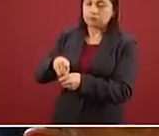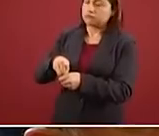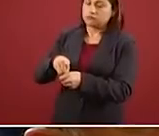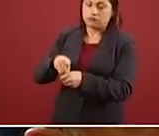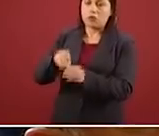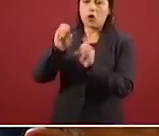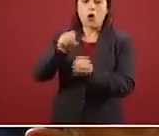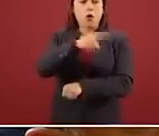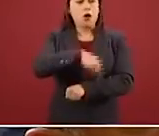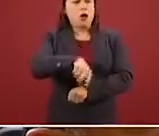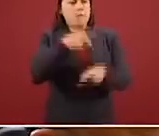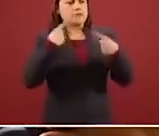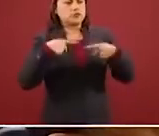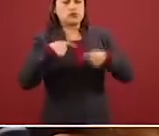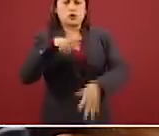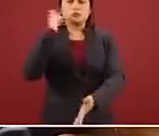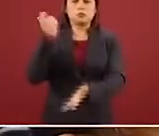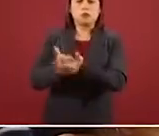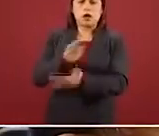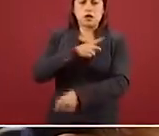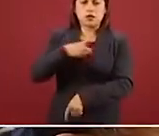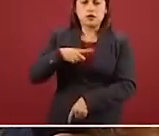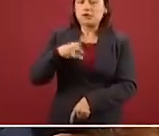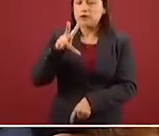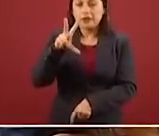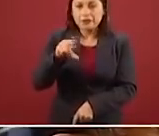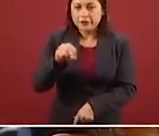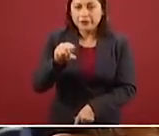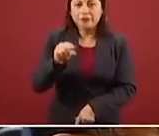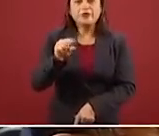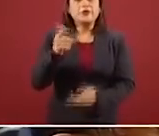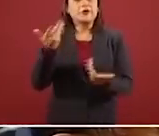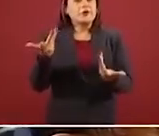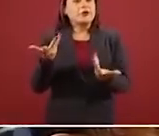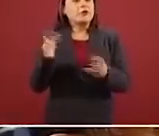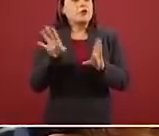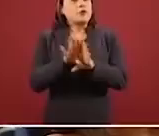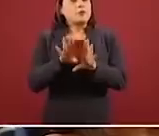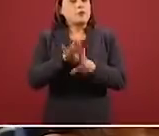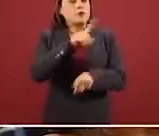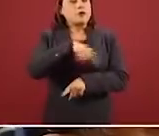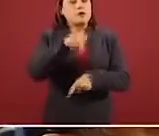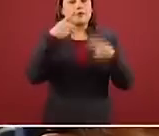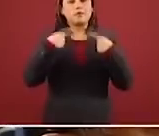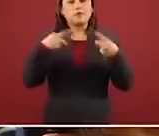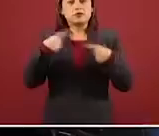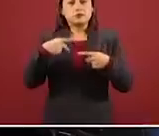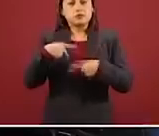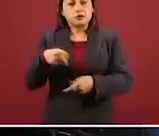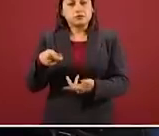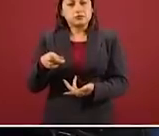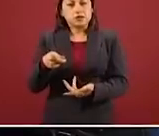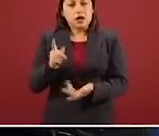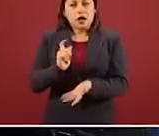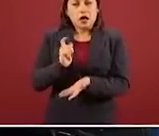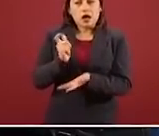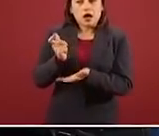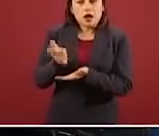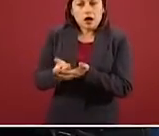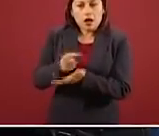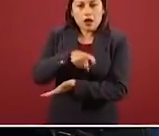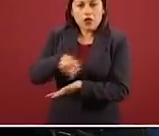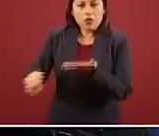pueblo, sino de que el pueblo invierta, compre bonos. Estaba viendo que apenas el 5 de